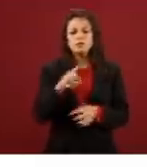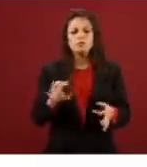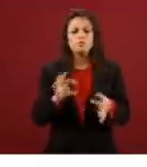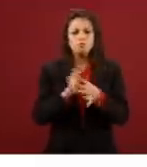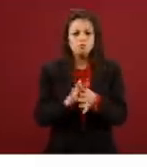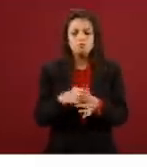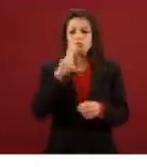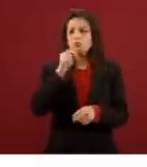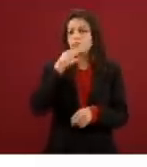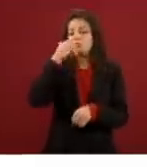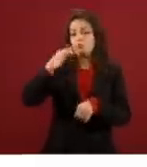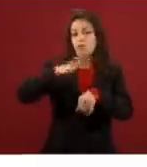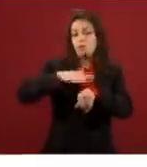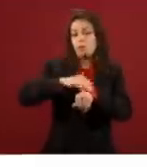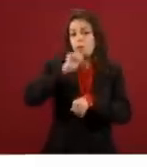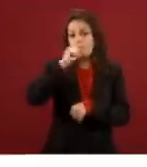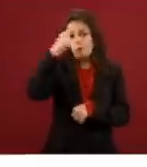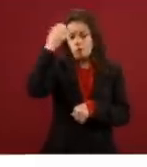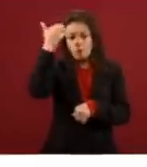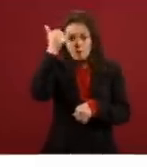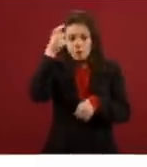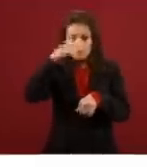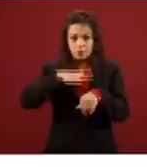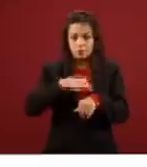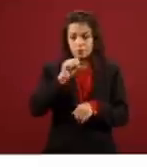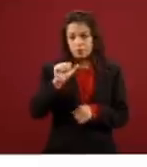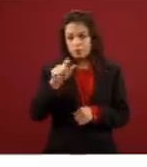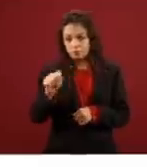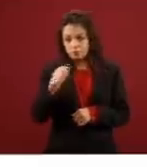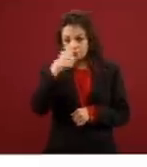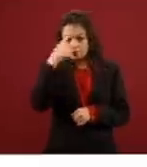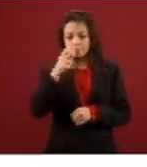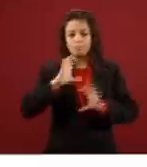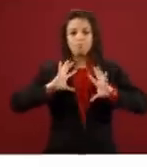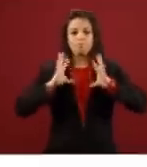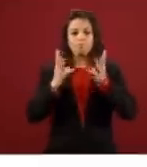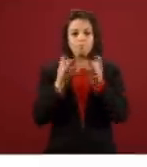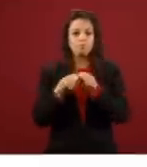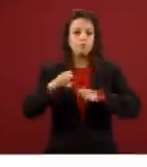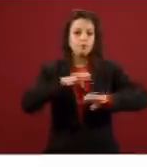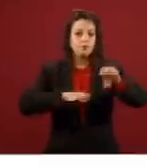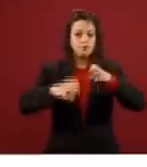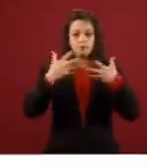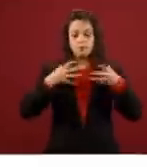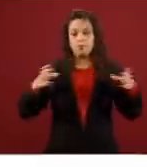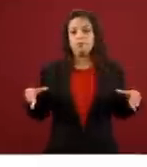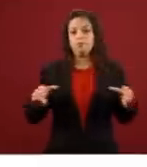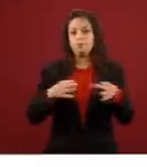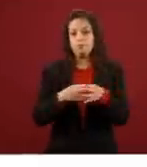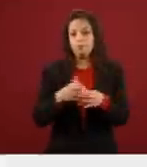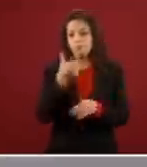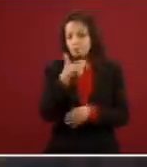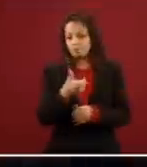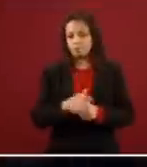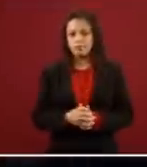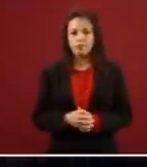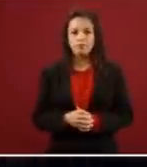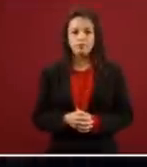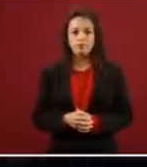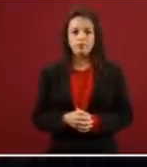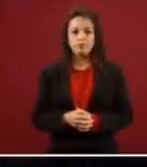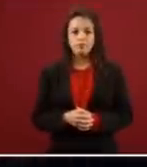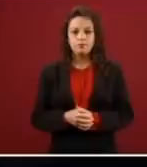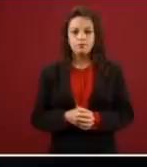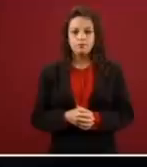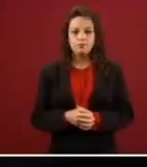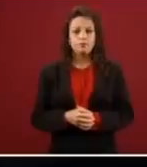no se reportan al Servicio de Administración Tributaria los ingresos totales de estas empresas. Adelante, por favor. El